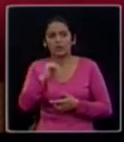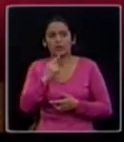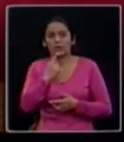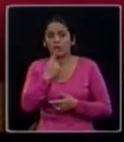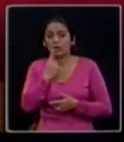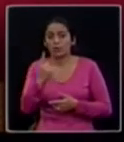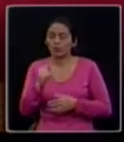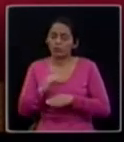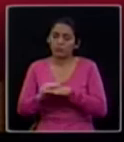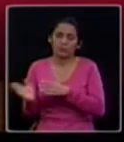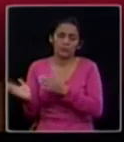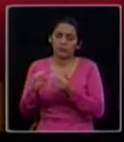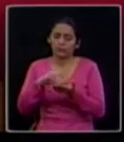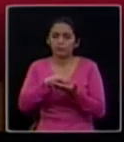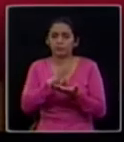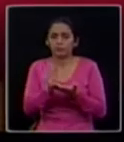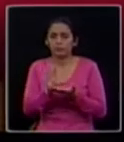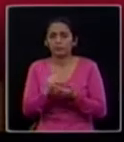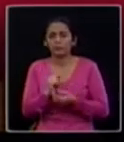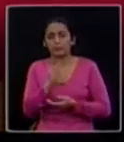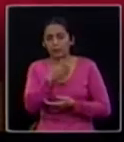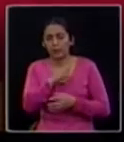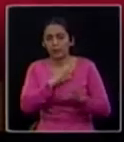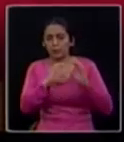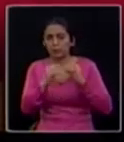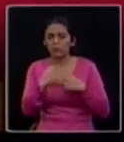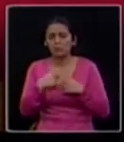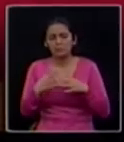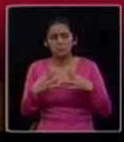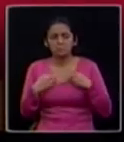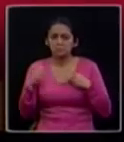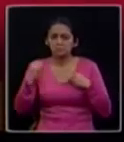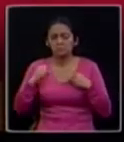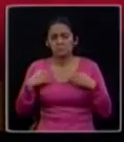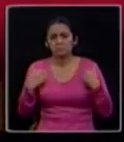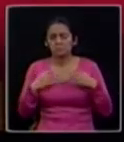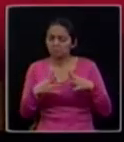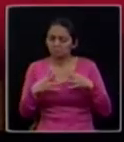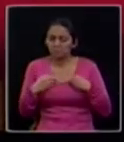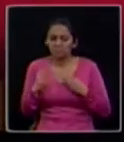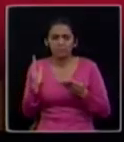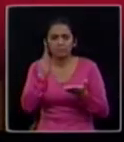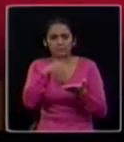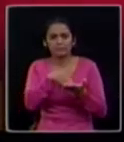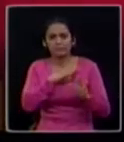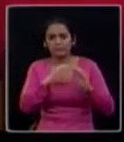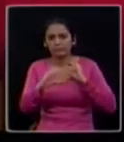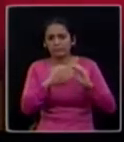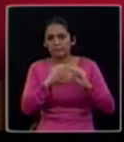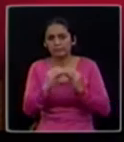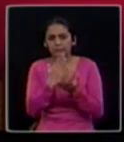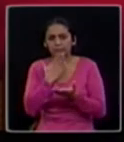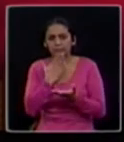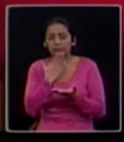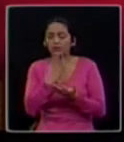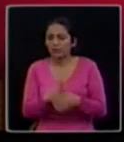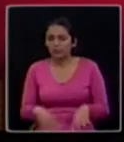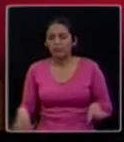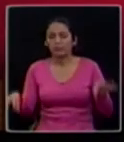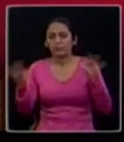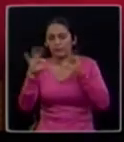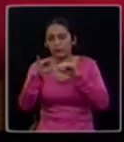y pues gustosos acudiremos allá y a cuanto espacio sea necesario, como le mencionaba Javier, porque aquí lo fundamental